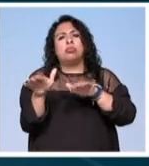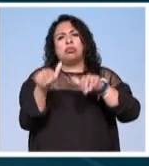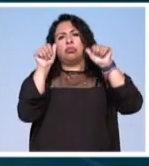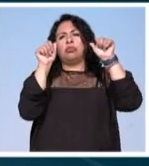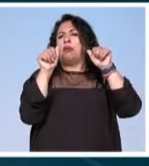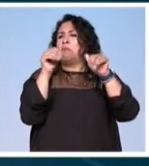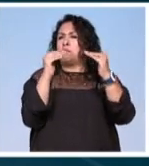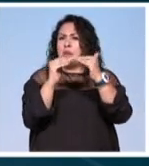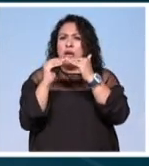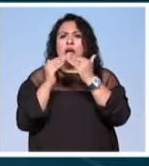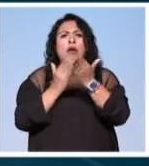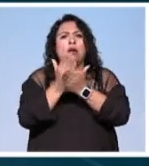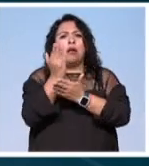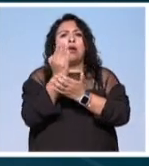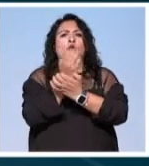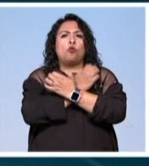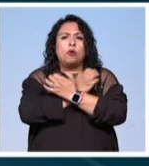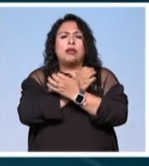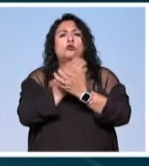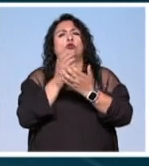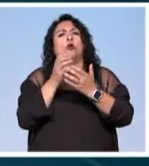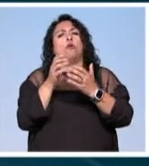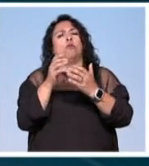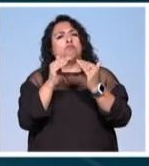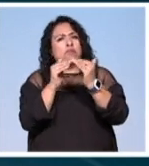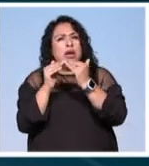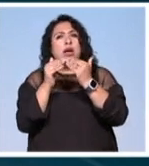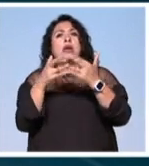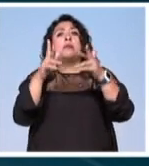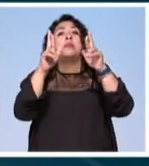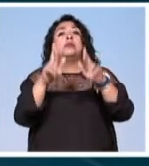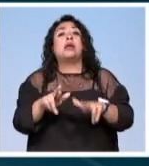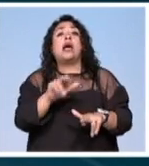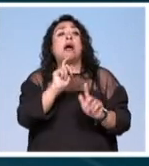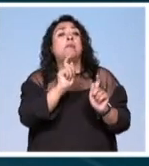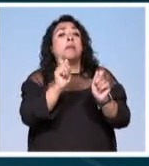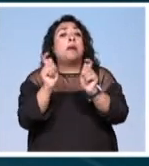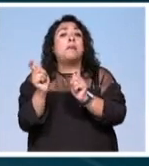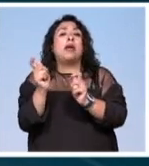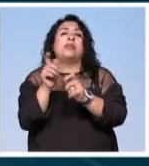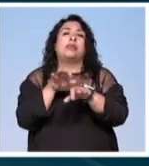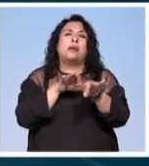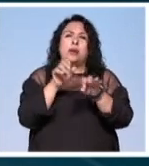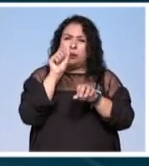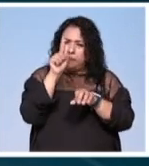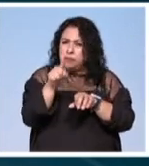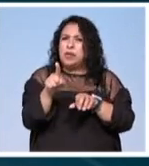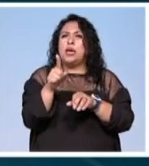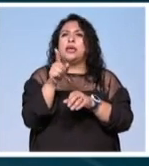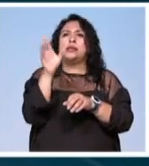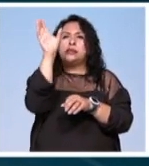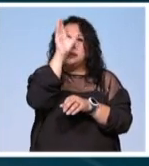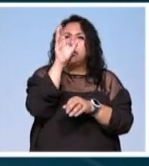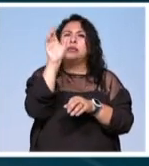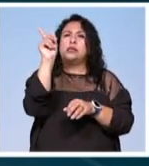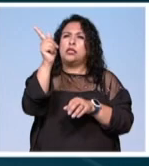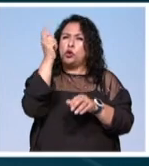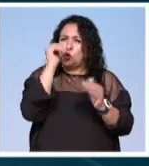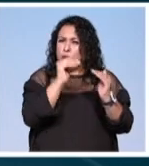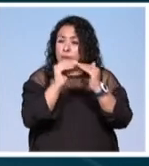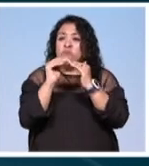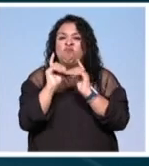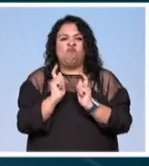educación representatividad en puestos de dirección pero también inclusión equitativa en ciencia y tecnología y sobre todo